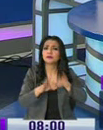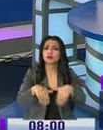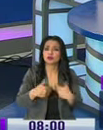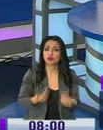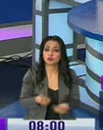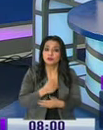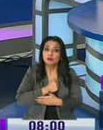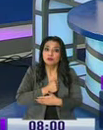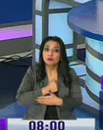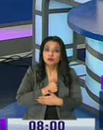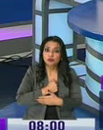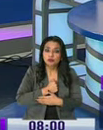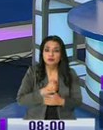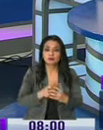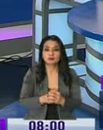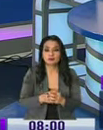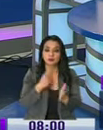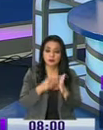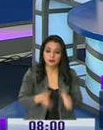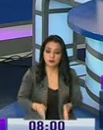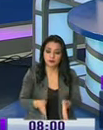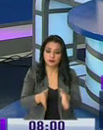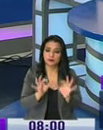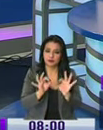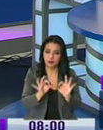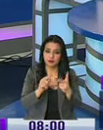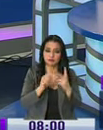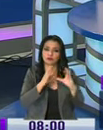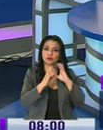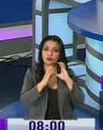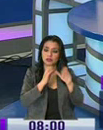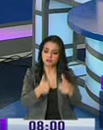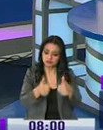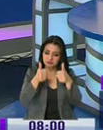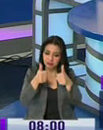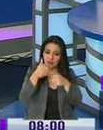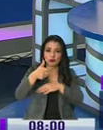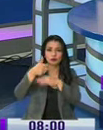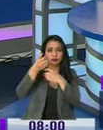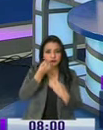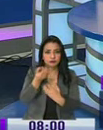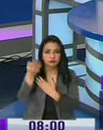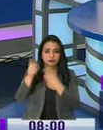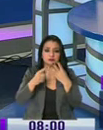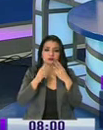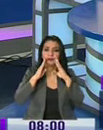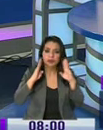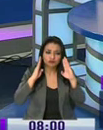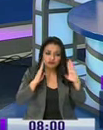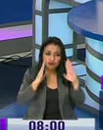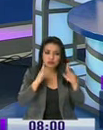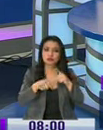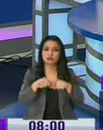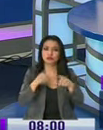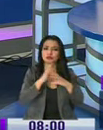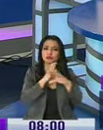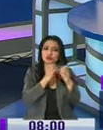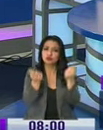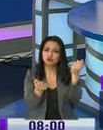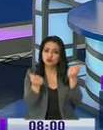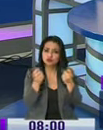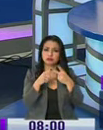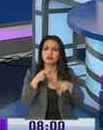causas. ¿Cuáles son? Mejor vialidad, mejor comunicación con las autoridades, mejor trato de los señores buceros, taxistas.